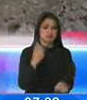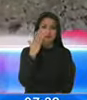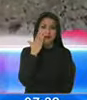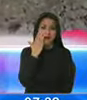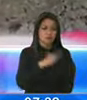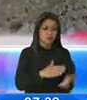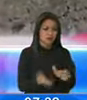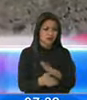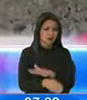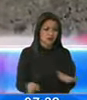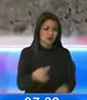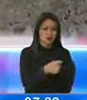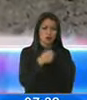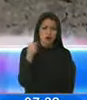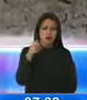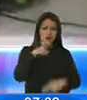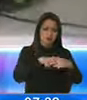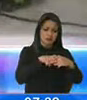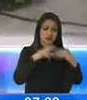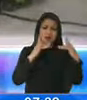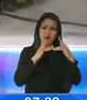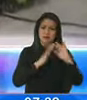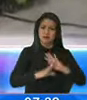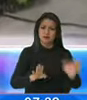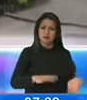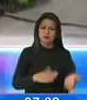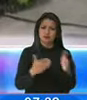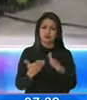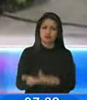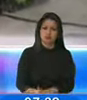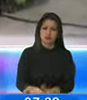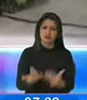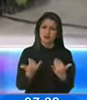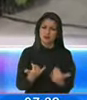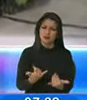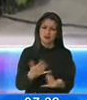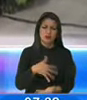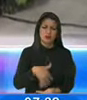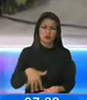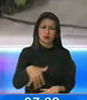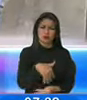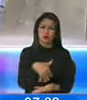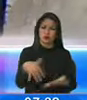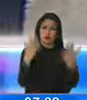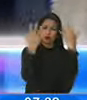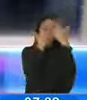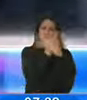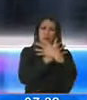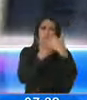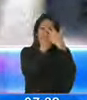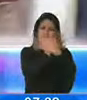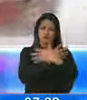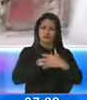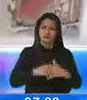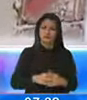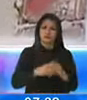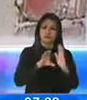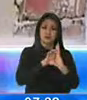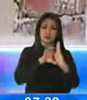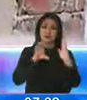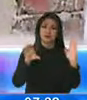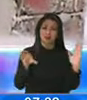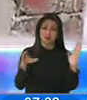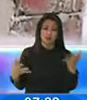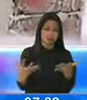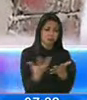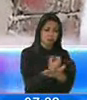estaba con la puerta abierta y boca abajo en la cama. Esta muerte se encuentra envuelta en un manto de misterio. En el departamento aparentemente no se